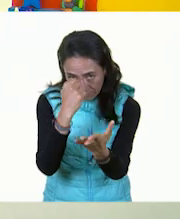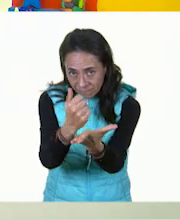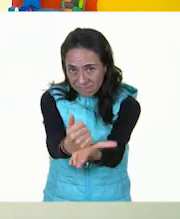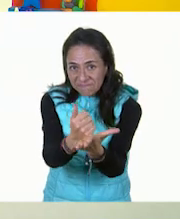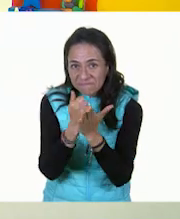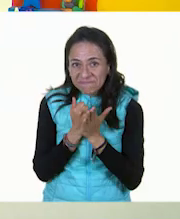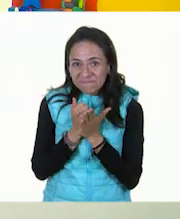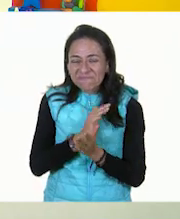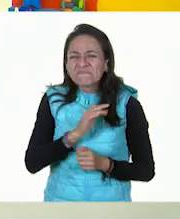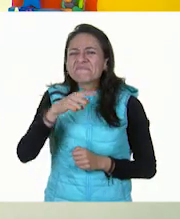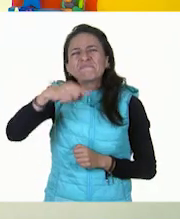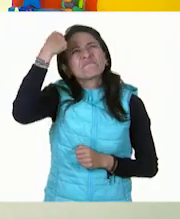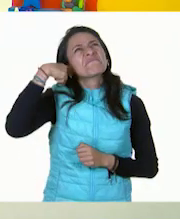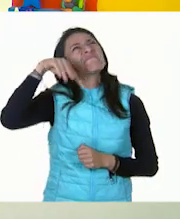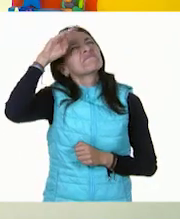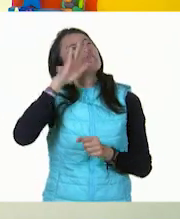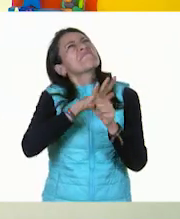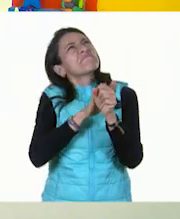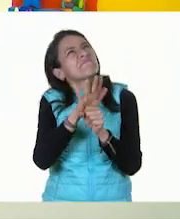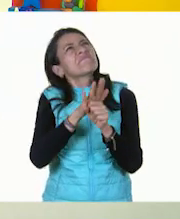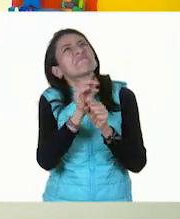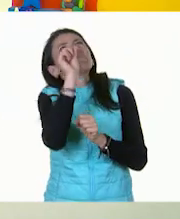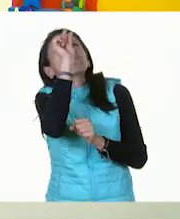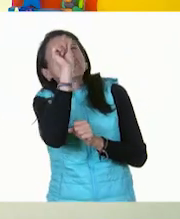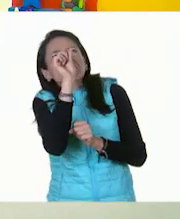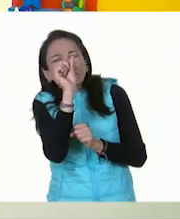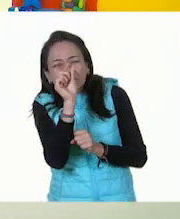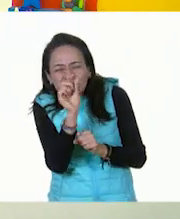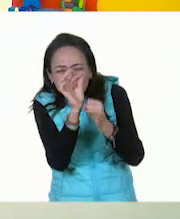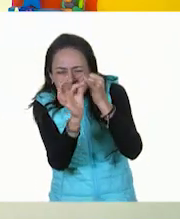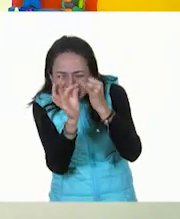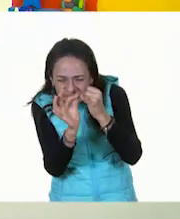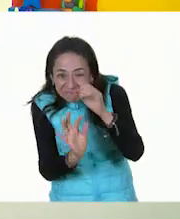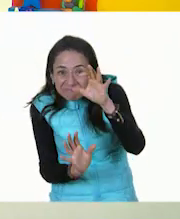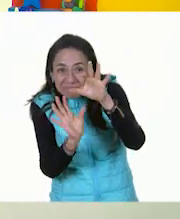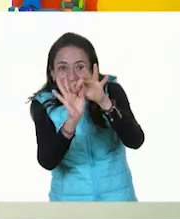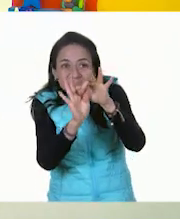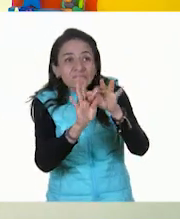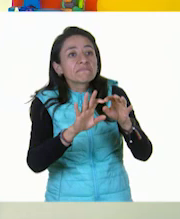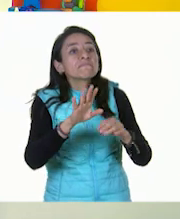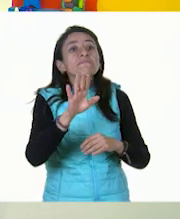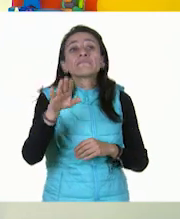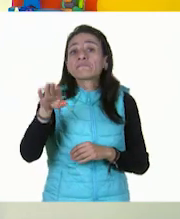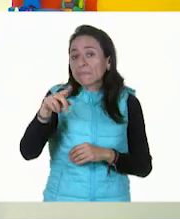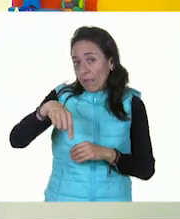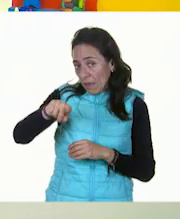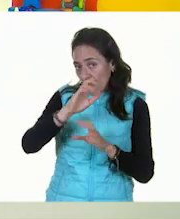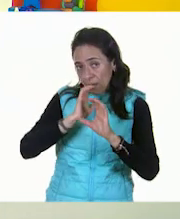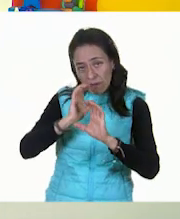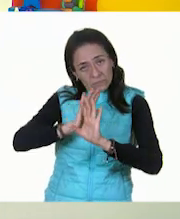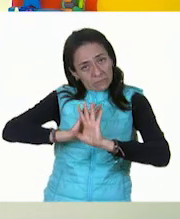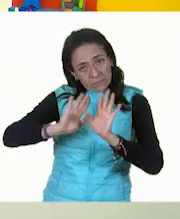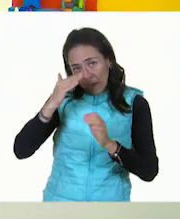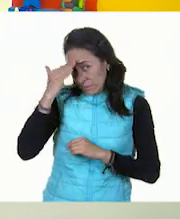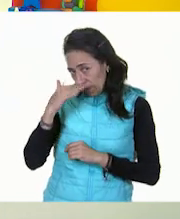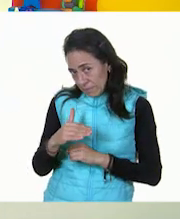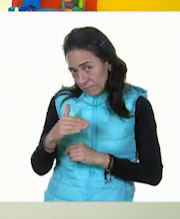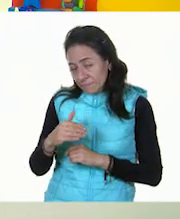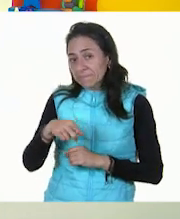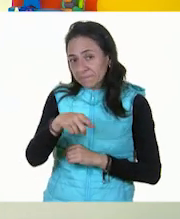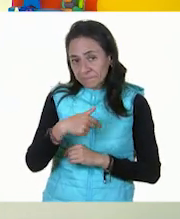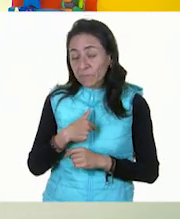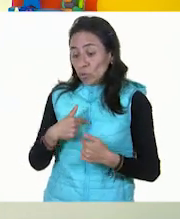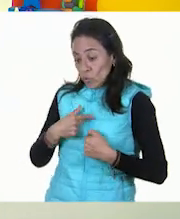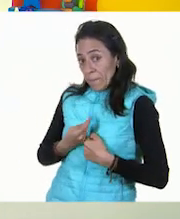Vayan pensando en sus rimas, ¿eh? Sí. Cantemos la canción, que ya se la deben saber. Empiezo yo y